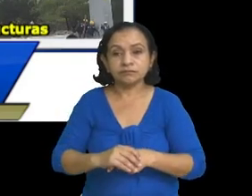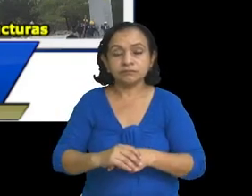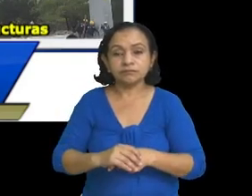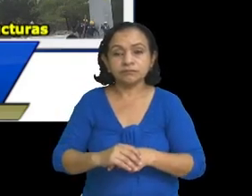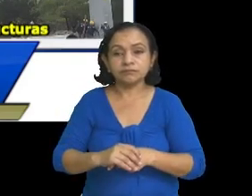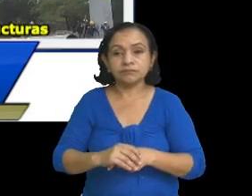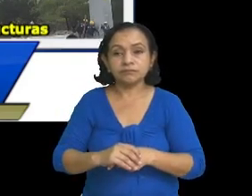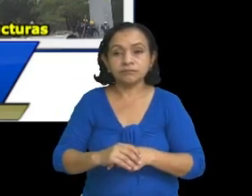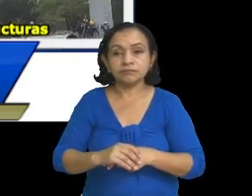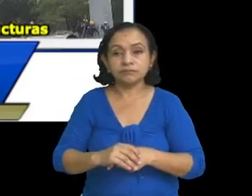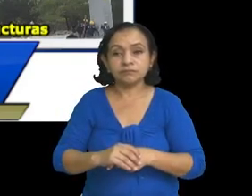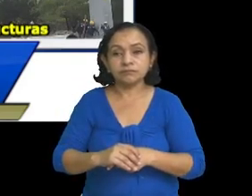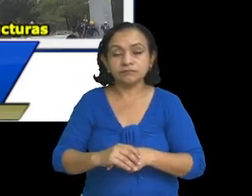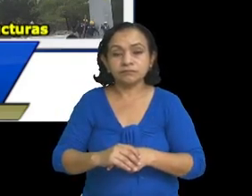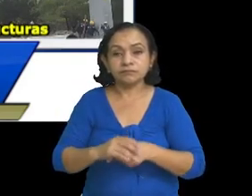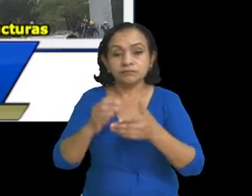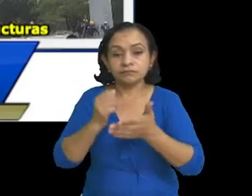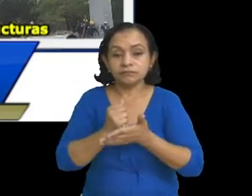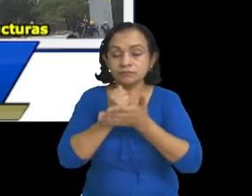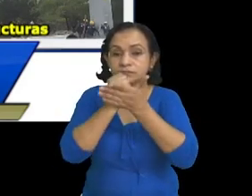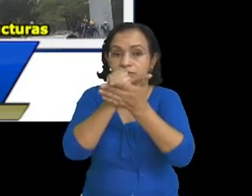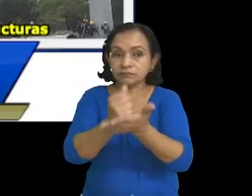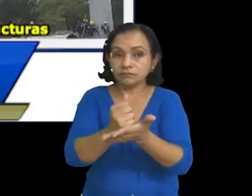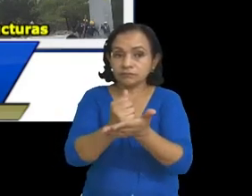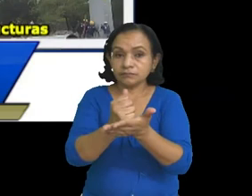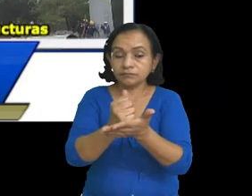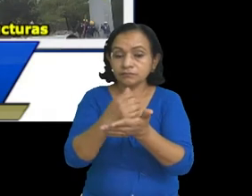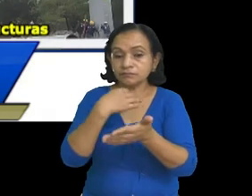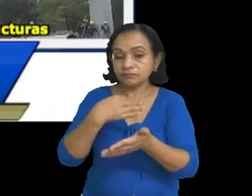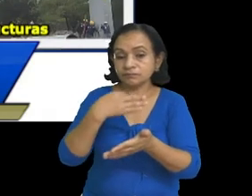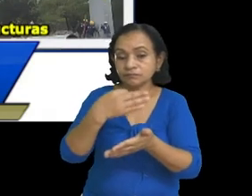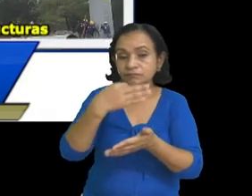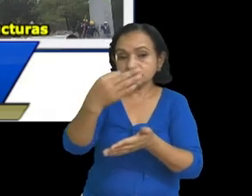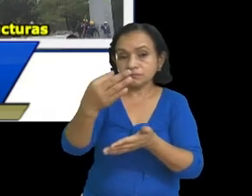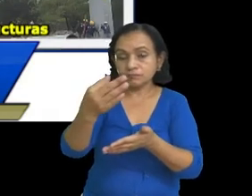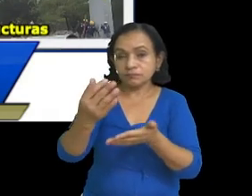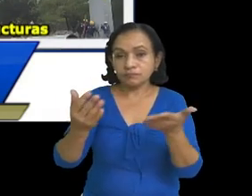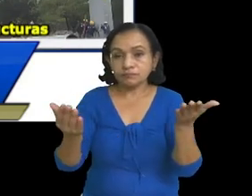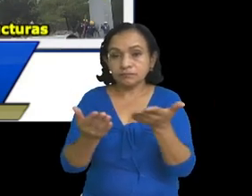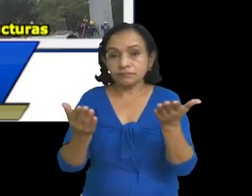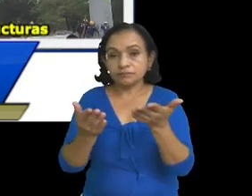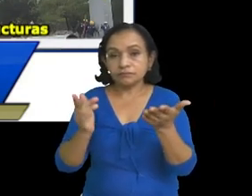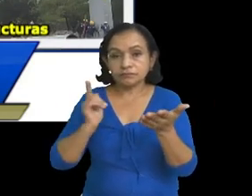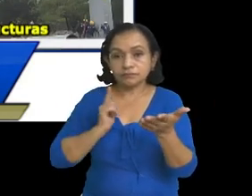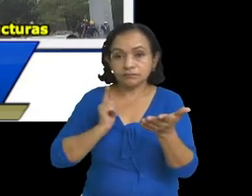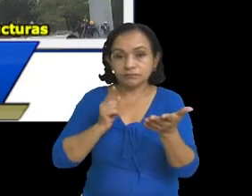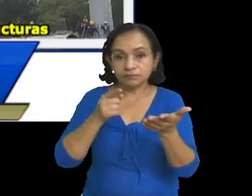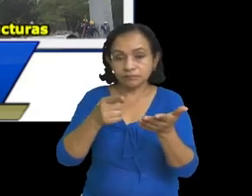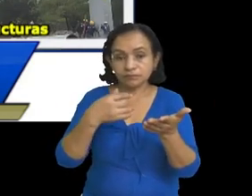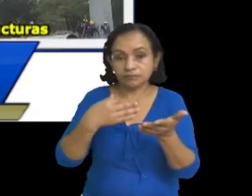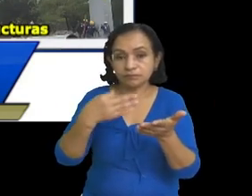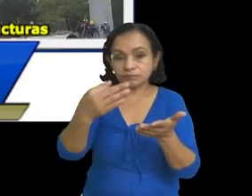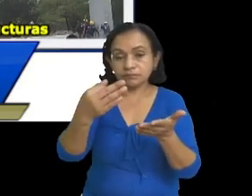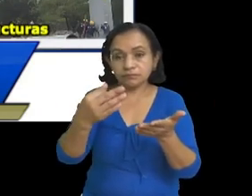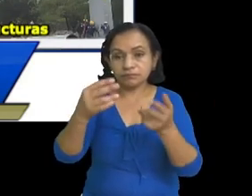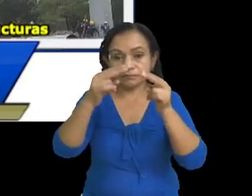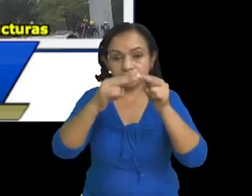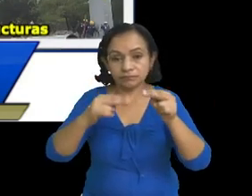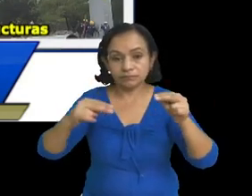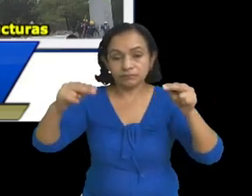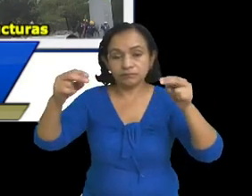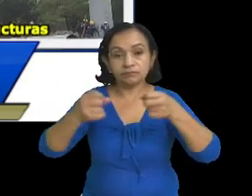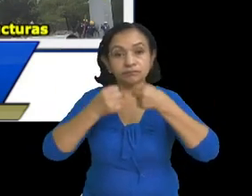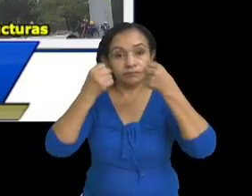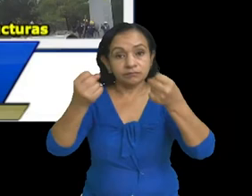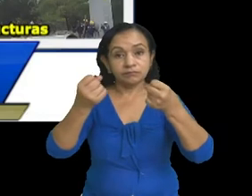¿verdad? Y que va a permitir que en el futuro, cuando tengamos un sistema de transmisión más robusto,